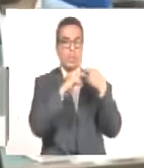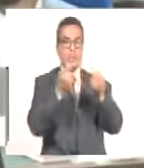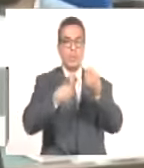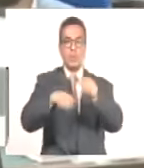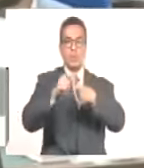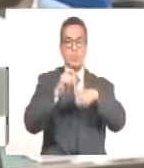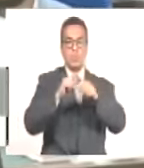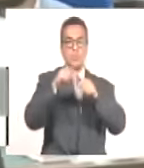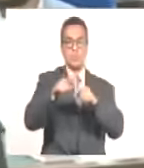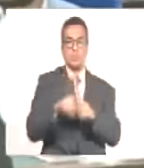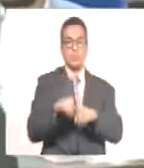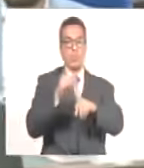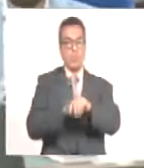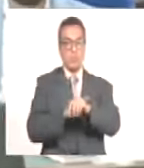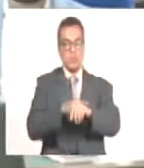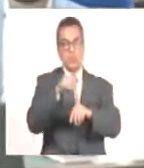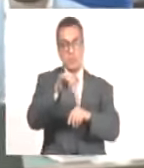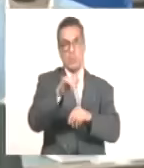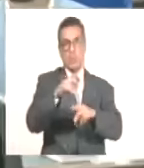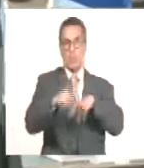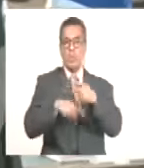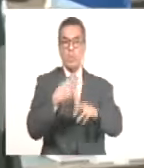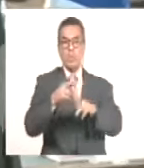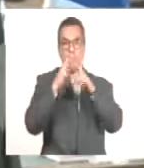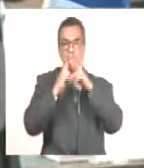negocios, que al mismo tiempo produjo